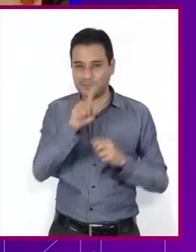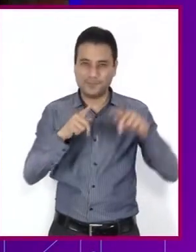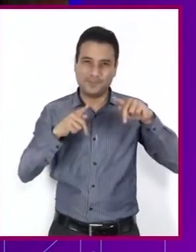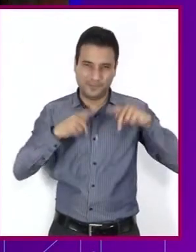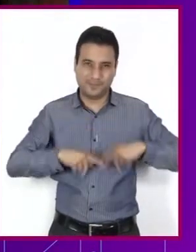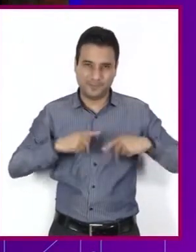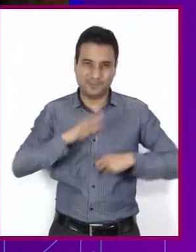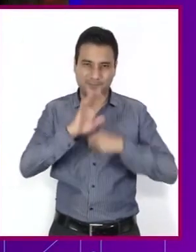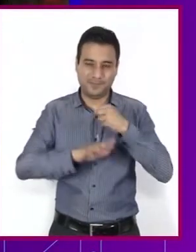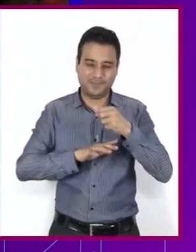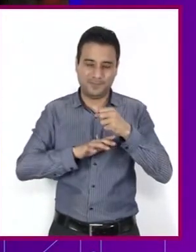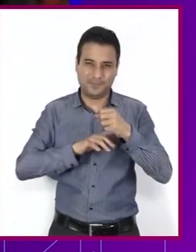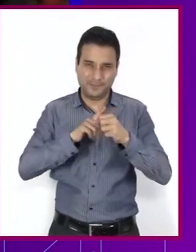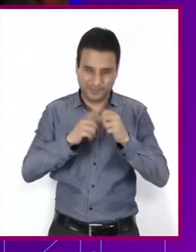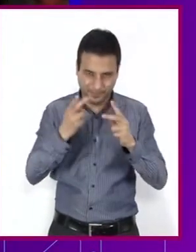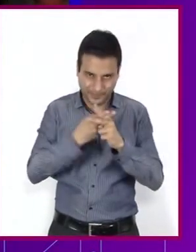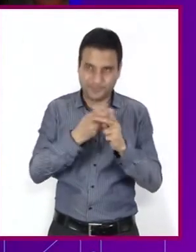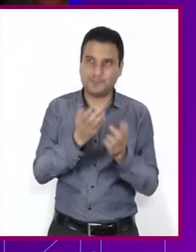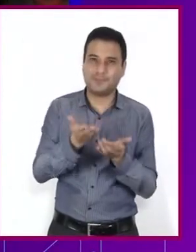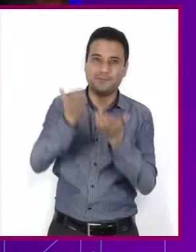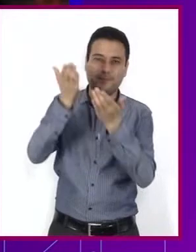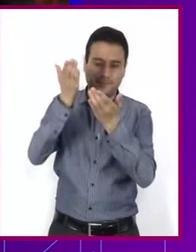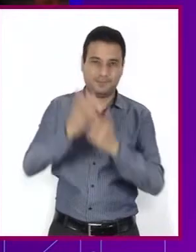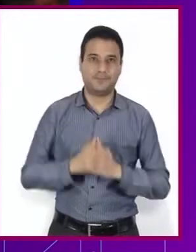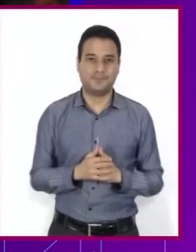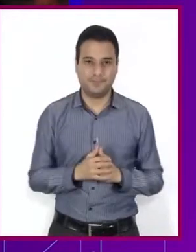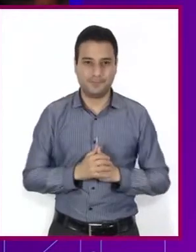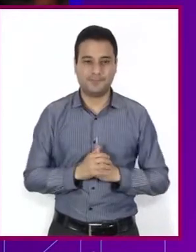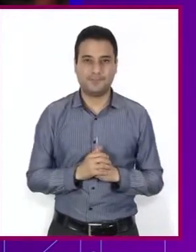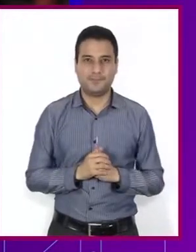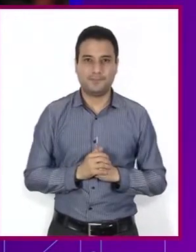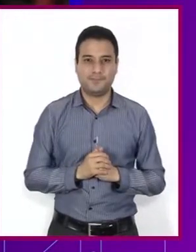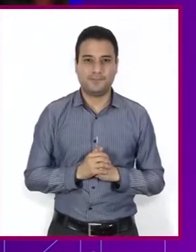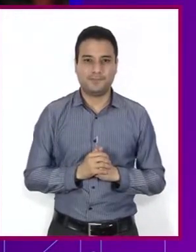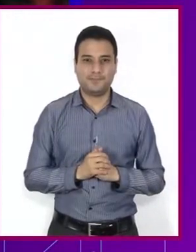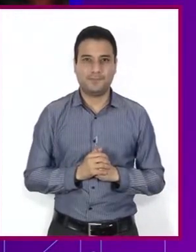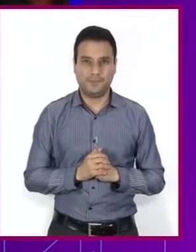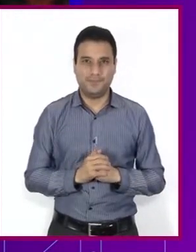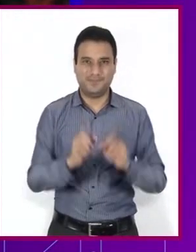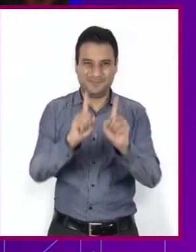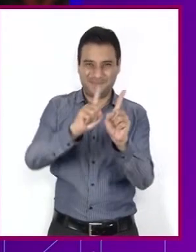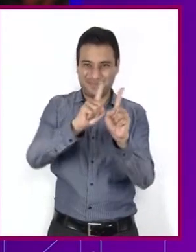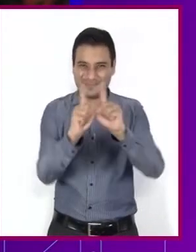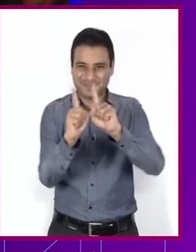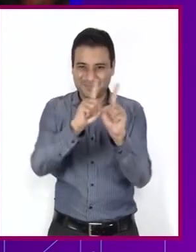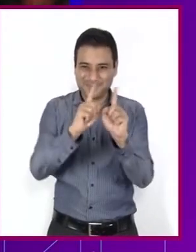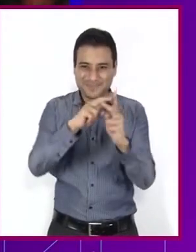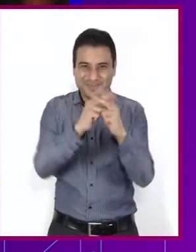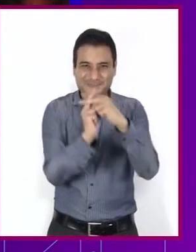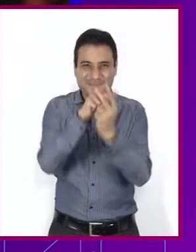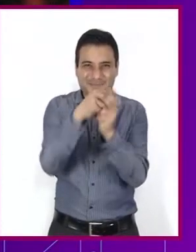que conmemoraba la muerte mítica de los innumerables Mimixcoa condenados